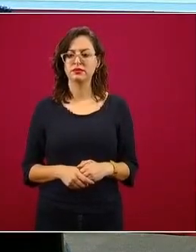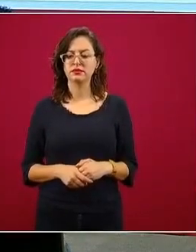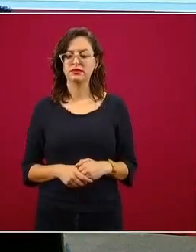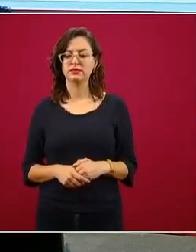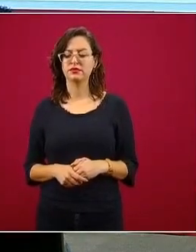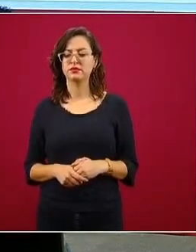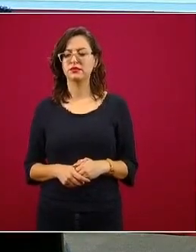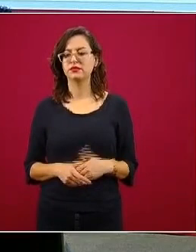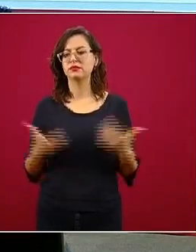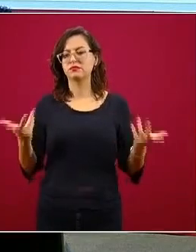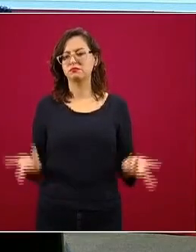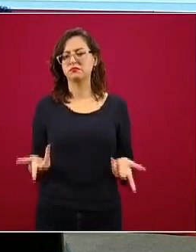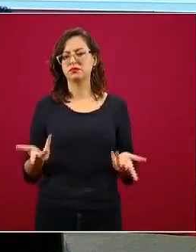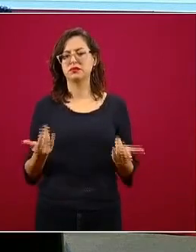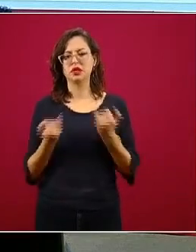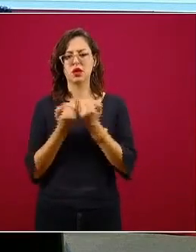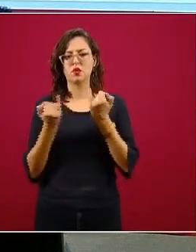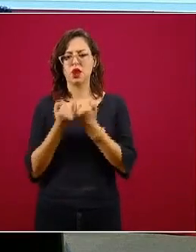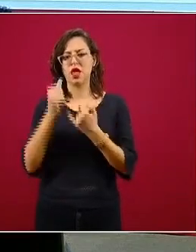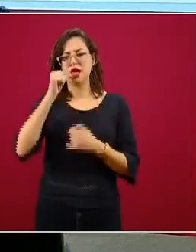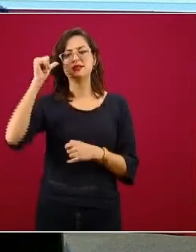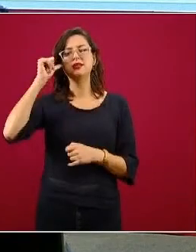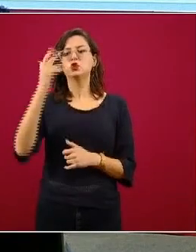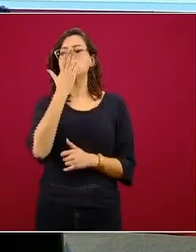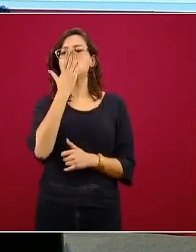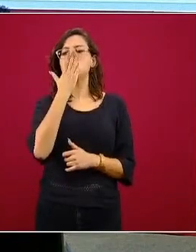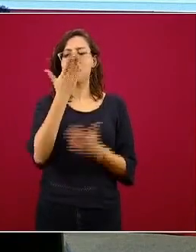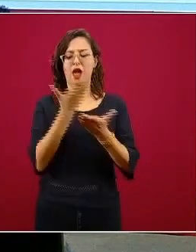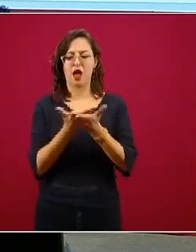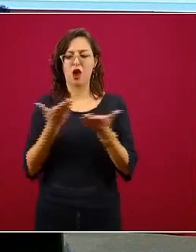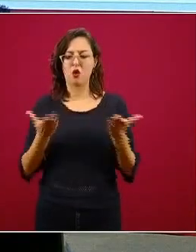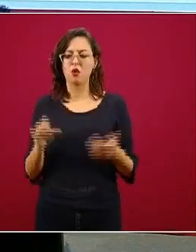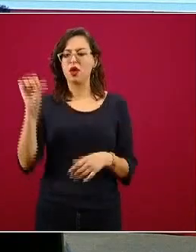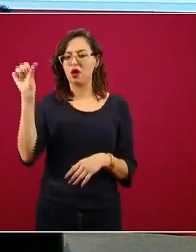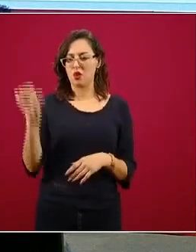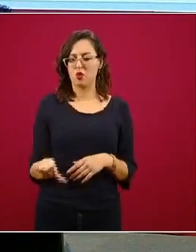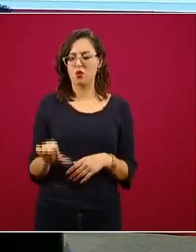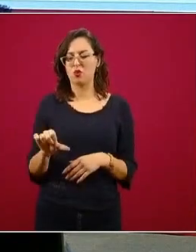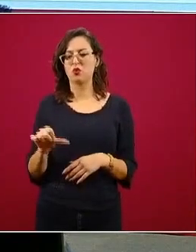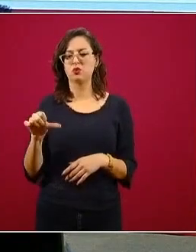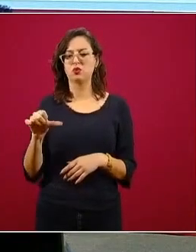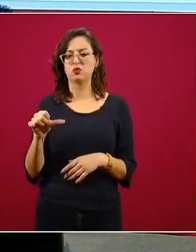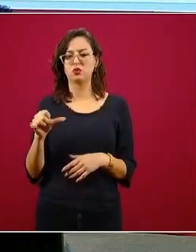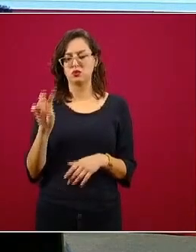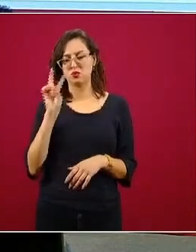Veamos la animación, como hicimos ayer con Sonora, que ilustra cómo se va